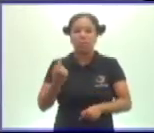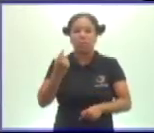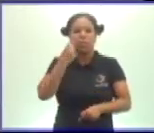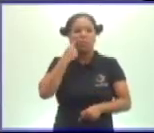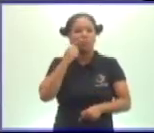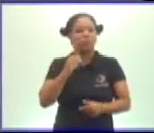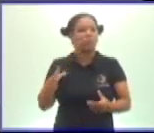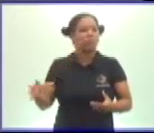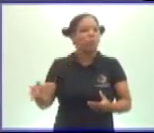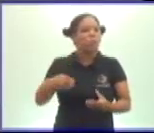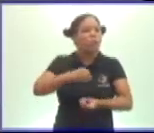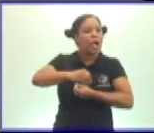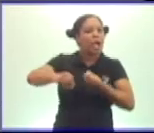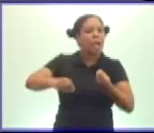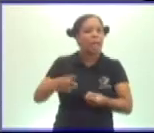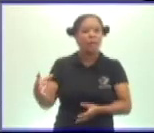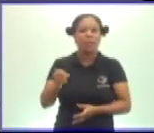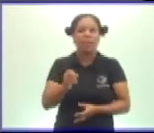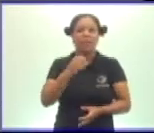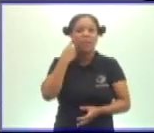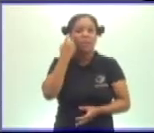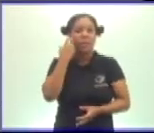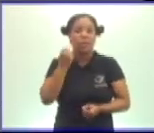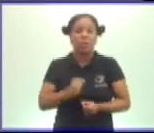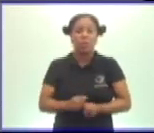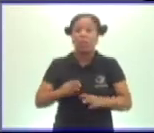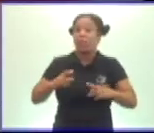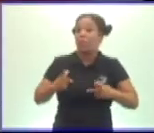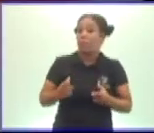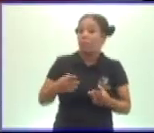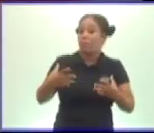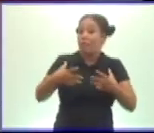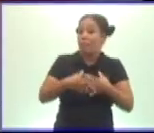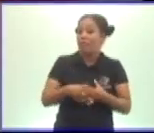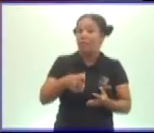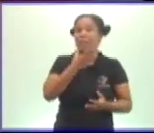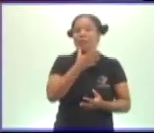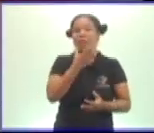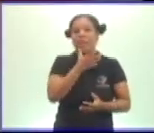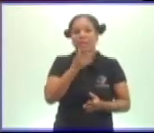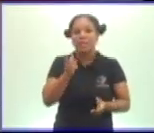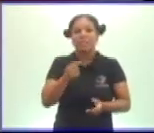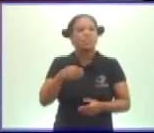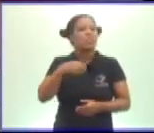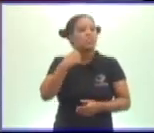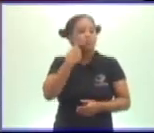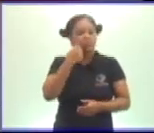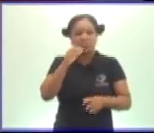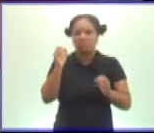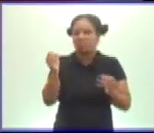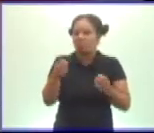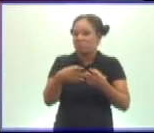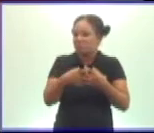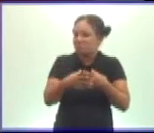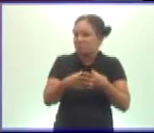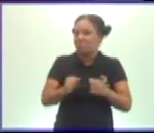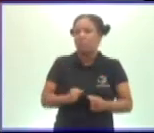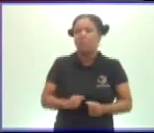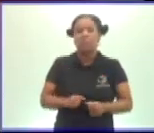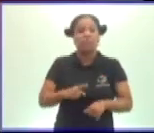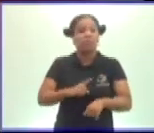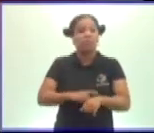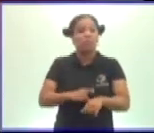color. De nuevo la mezcla parece homogénea. Si dejáramos pasar el mismo tiempo que dejamos con la mezcla de arcilla, no